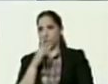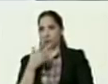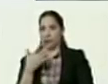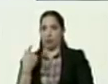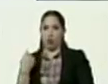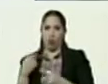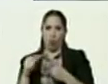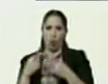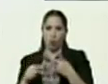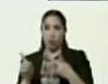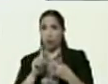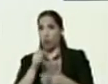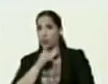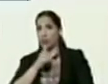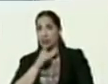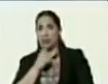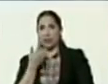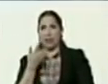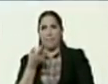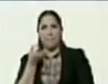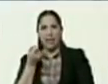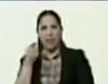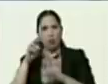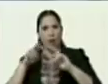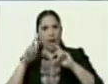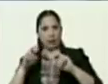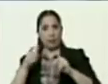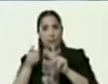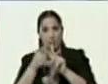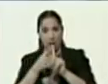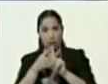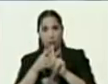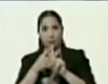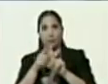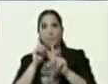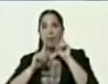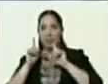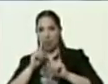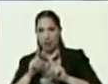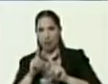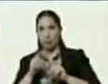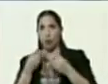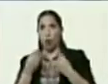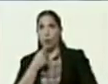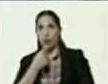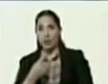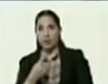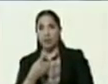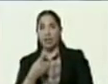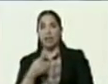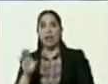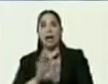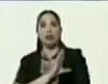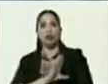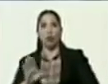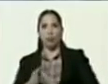resisten el más pequeño análisis. Primero, la primera mentira, como diría la canción de Silvio Rodríguez.